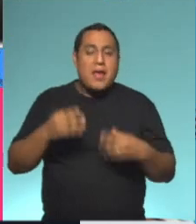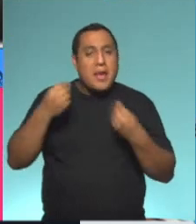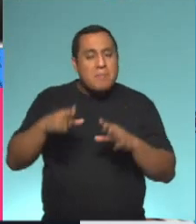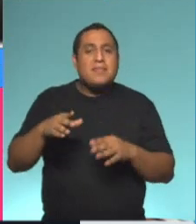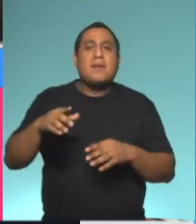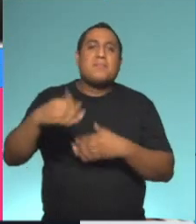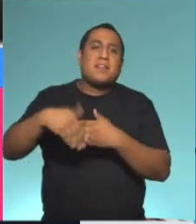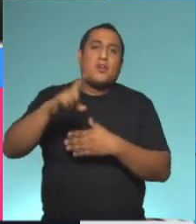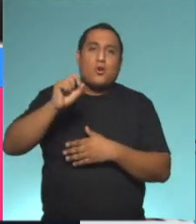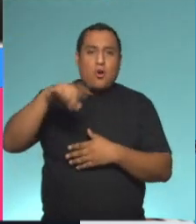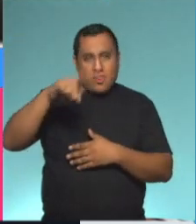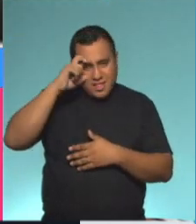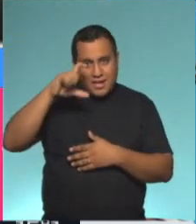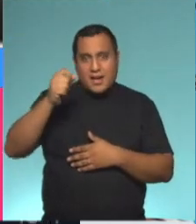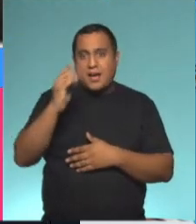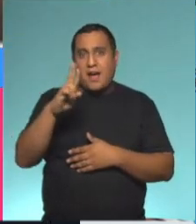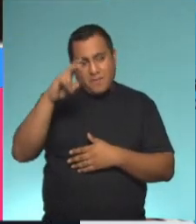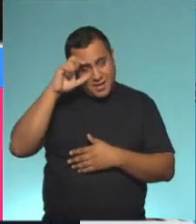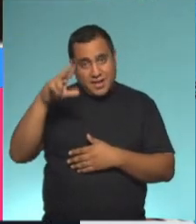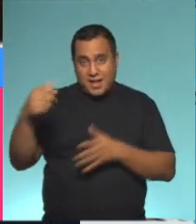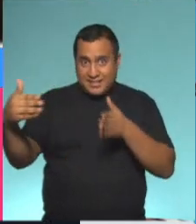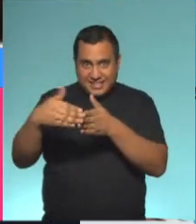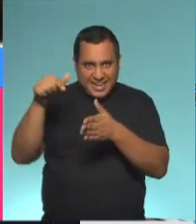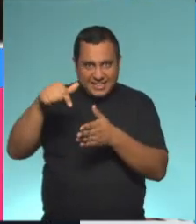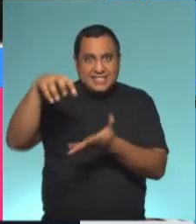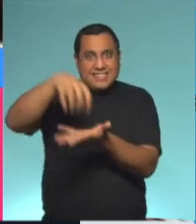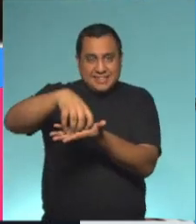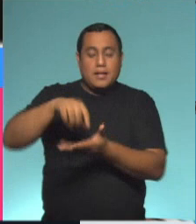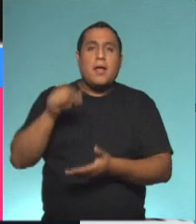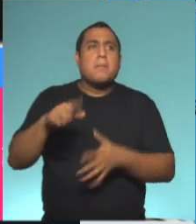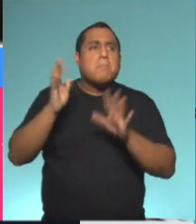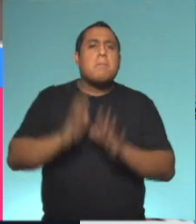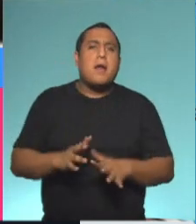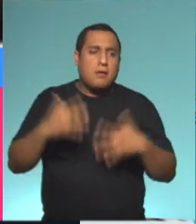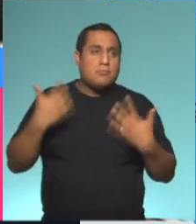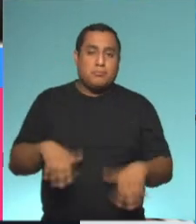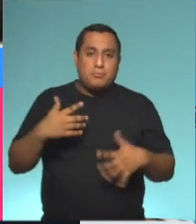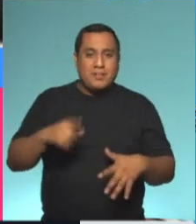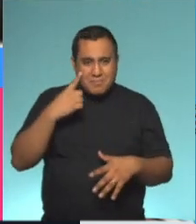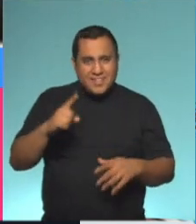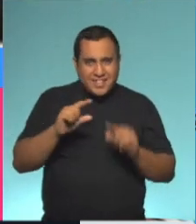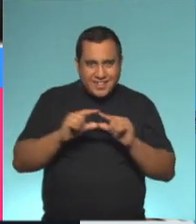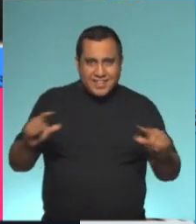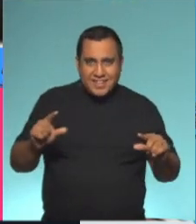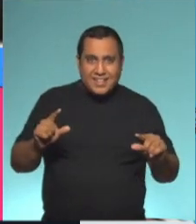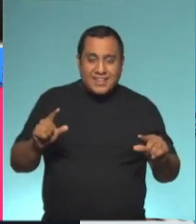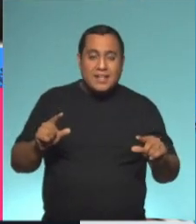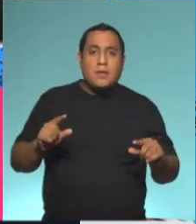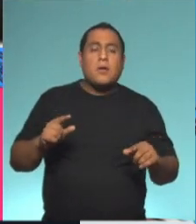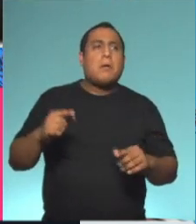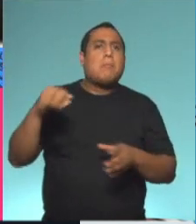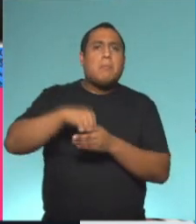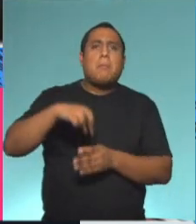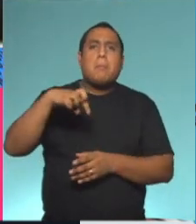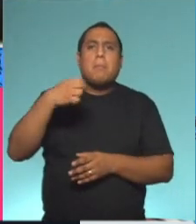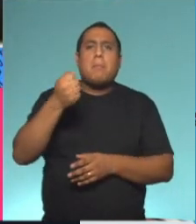Cabrera, con Inconquistable Corazón, que estaba en el elenco, era, por lo que yo recuerdo, Pablito Rago,